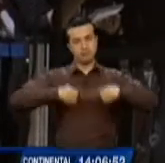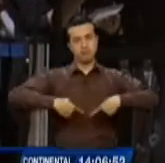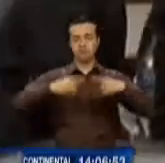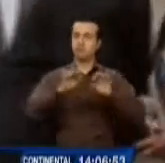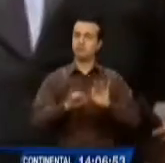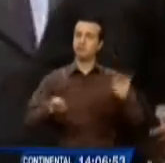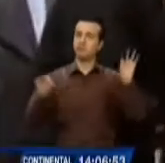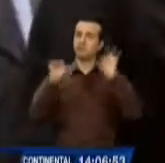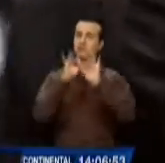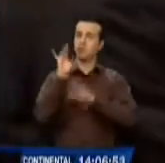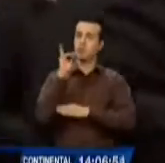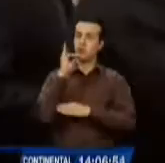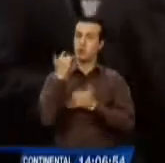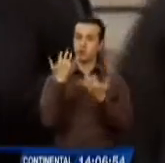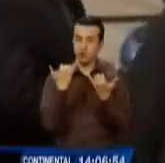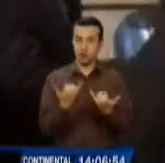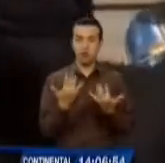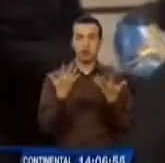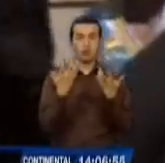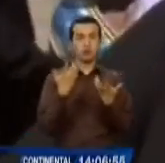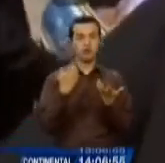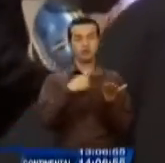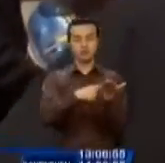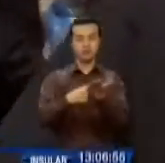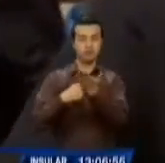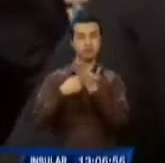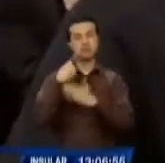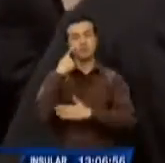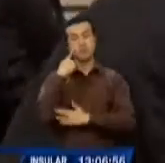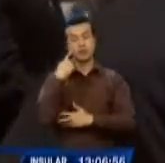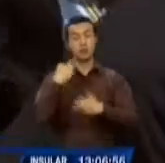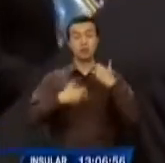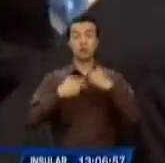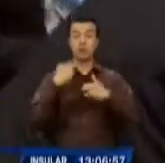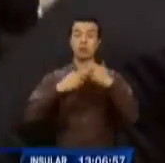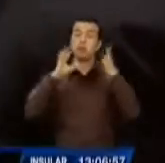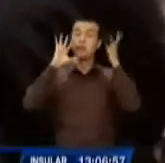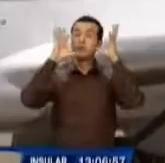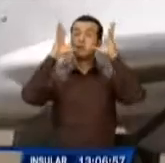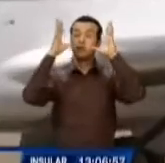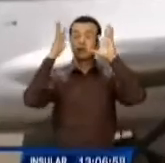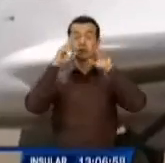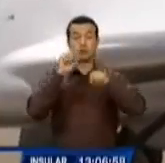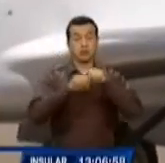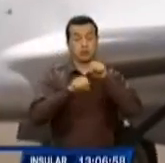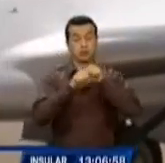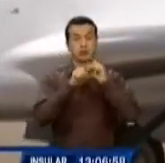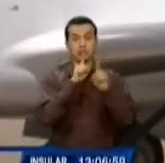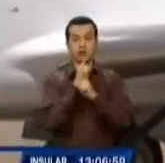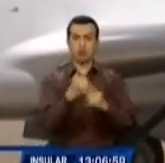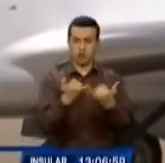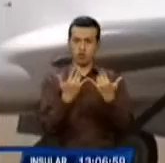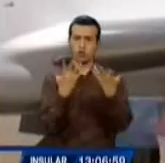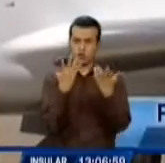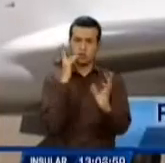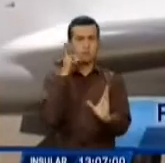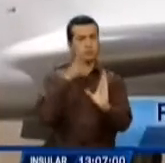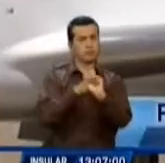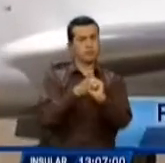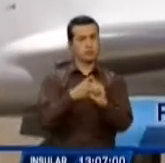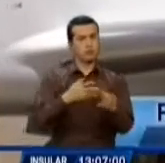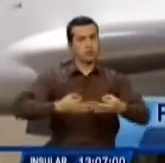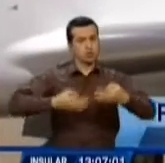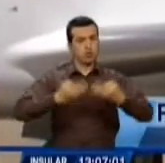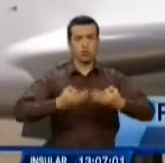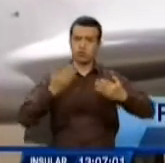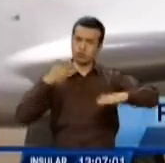de Bolivia en torno a este encuentro, que busca alternativas ante los efectos del cambio climático. Estamos aquí para participar en